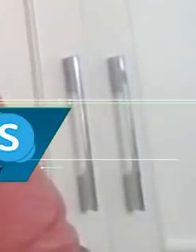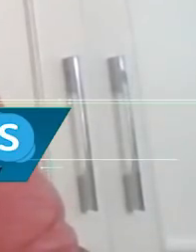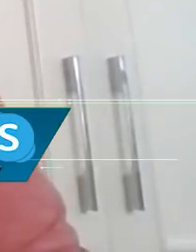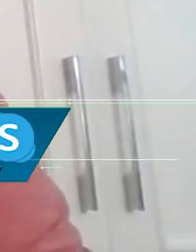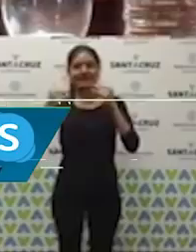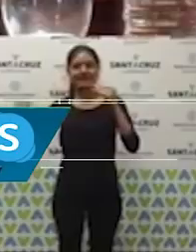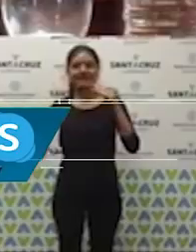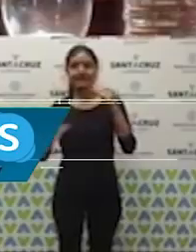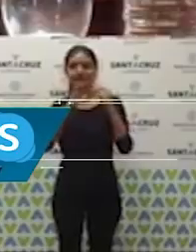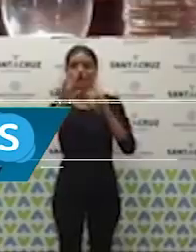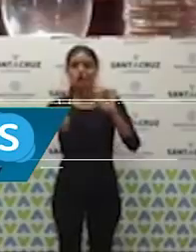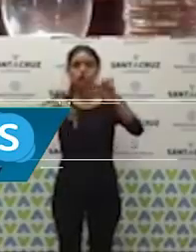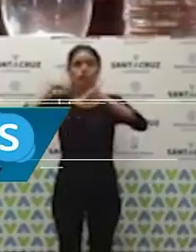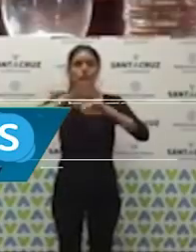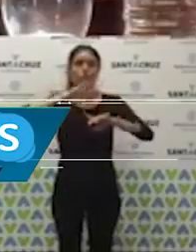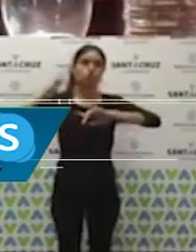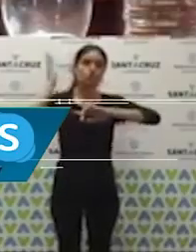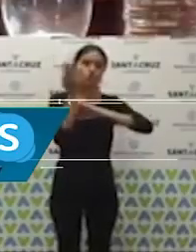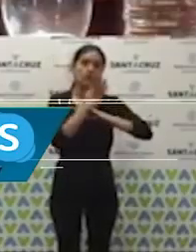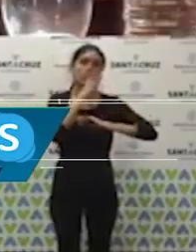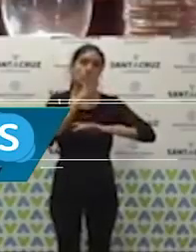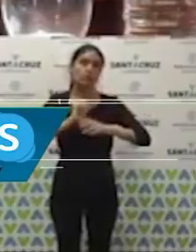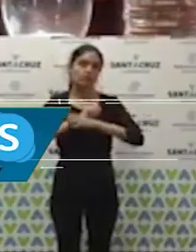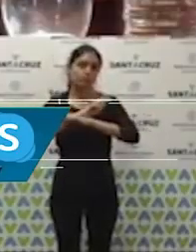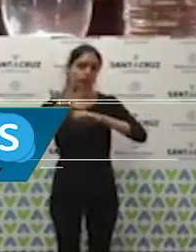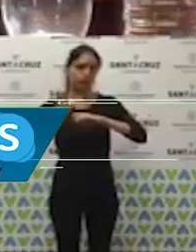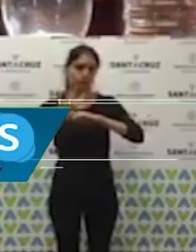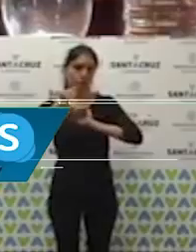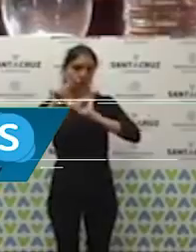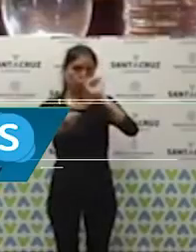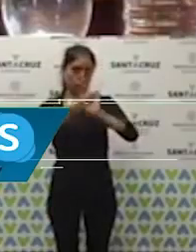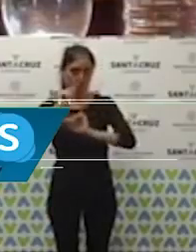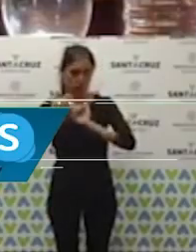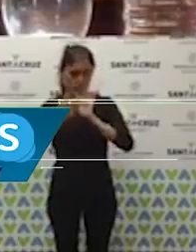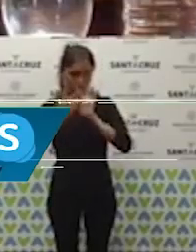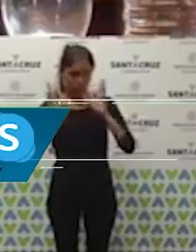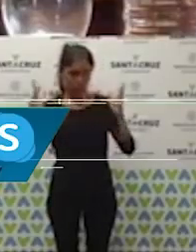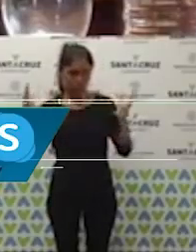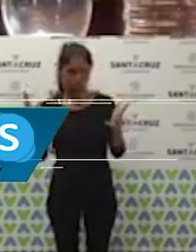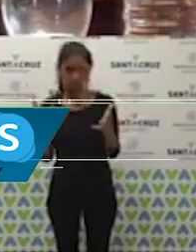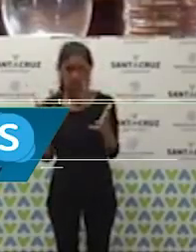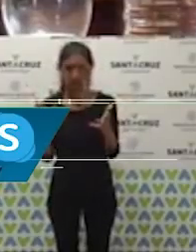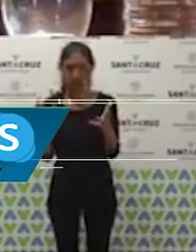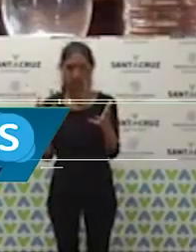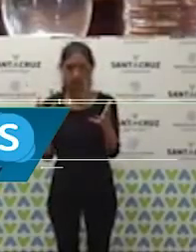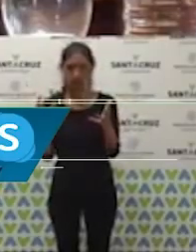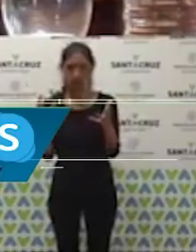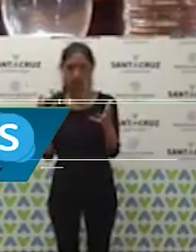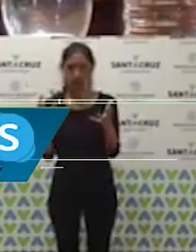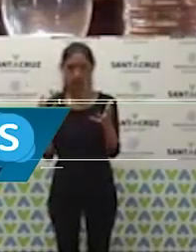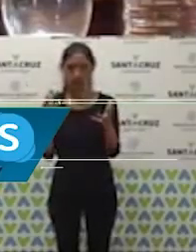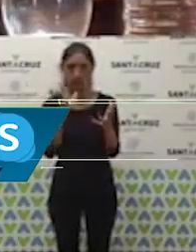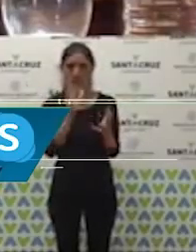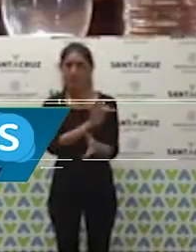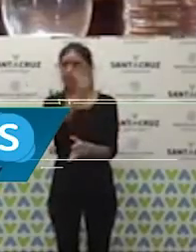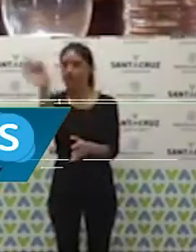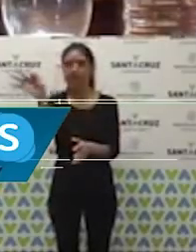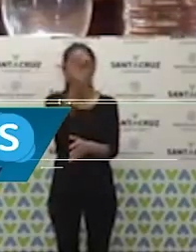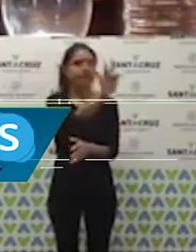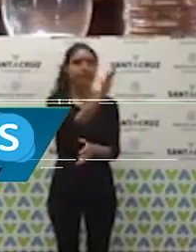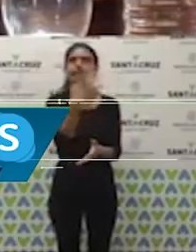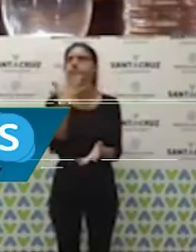gente sospecha de que Ciudadanos está intentando pues guardar las formas, pero no va a impedir la moción de censura por muchas reuniones que hagan y por